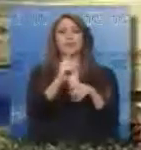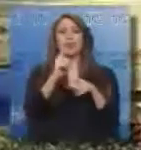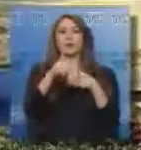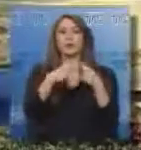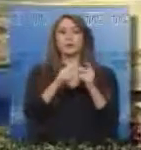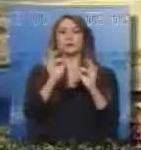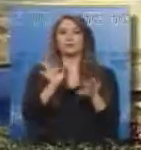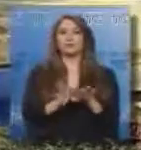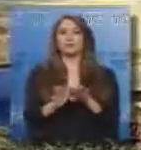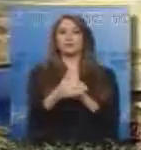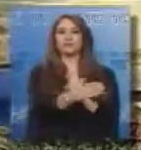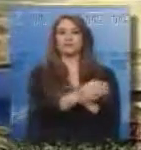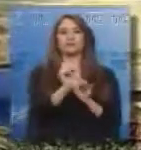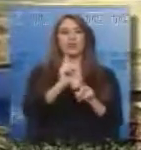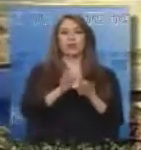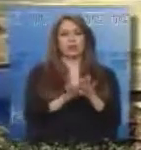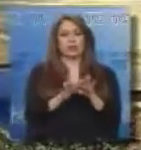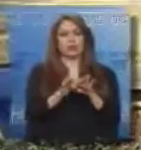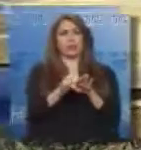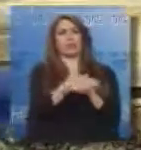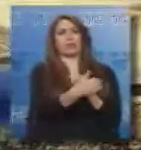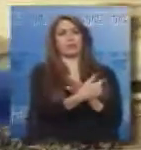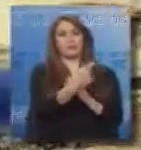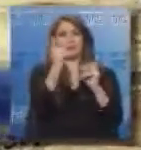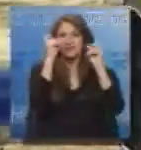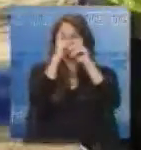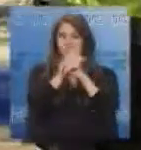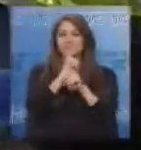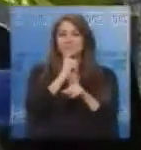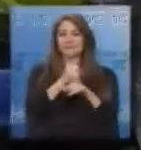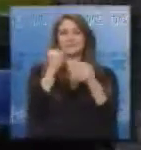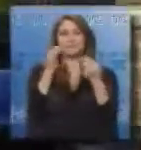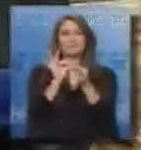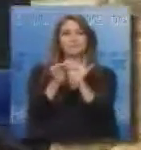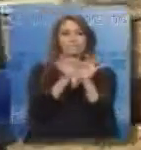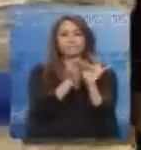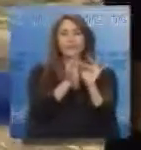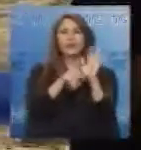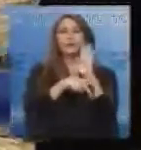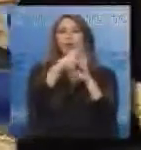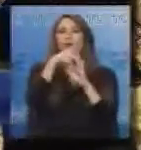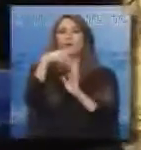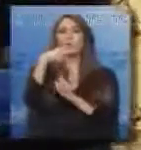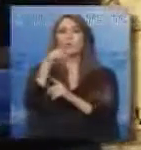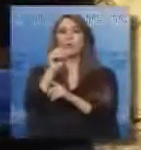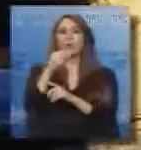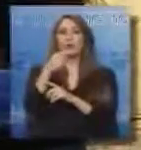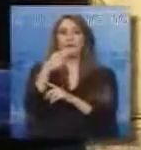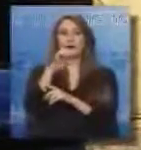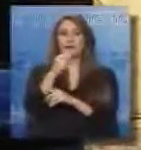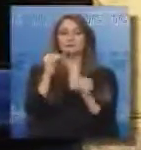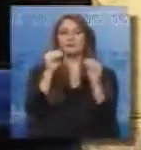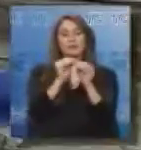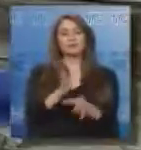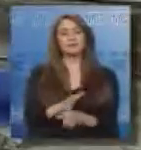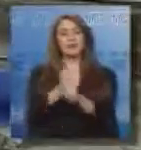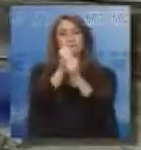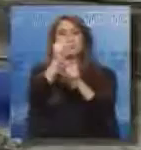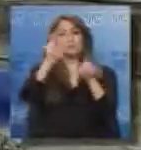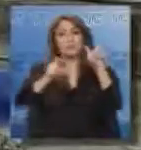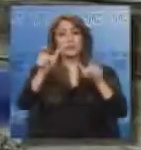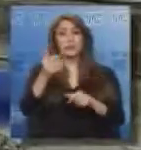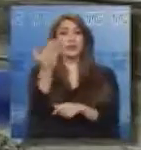definidos. También se construyen nuevos enlaces en el distribuidor de tráfico de Progreso para mejorar la seguridad vial y la circulación de